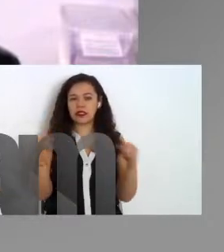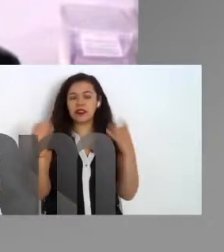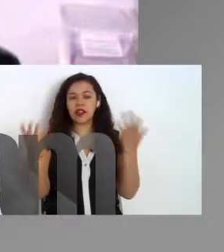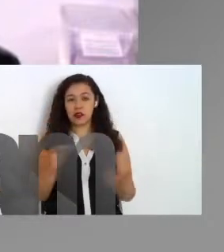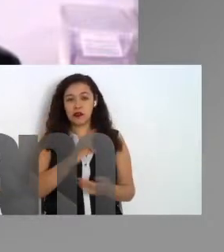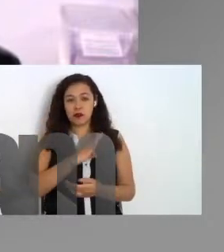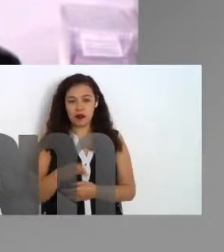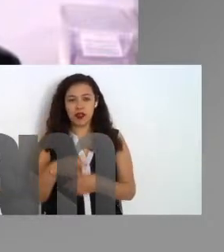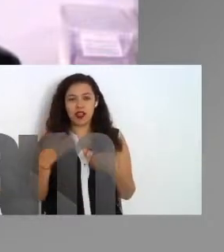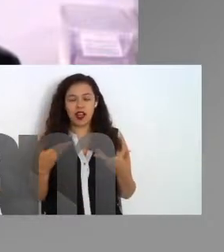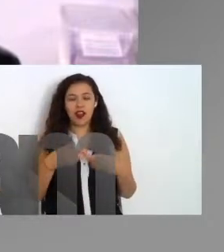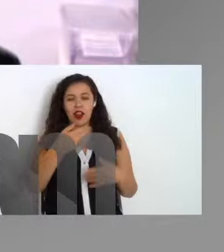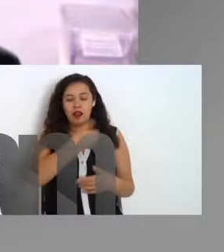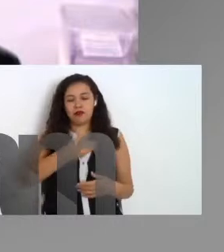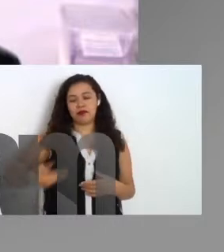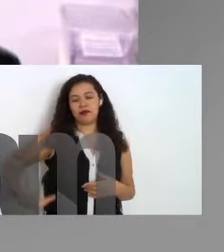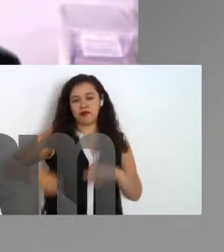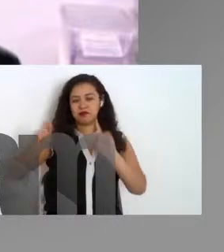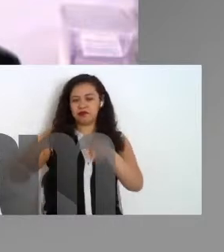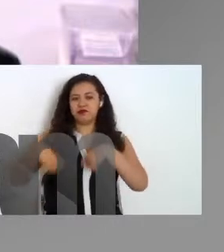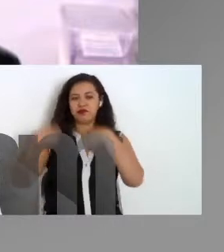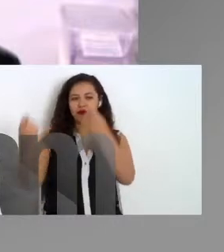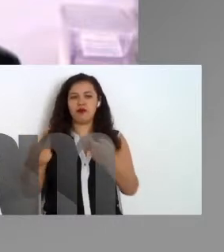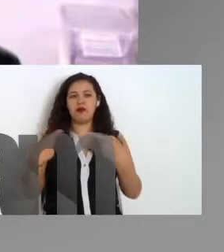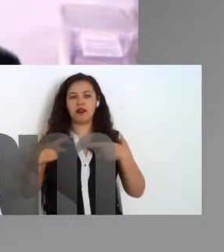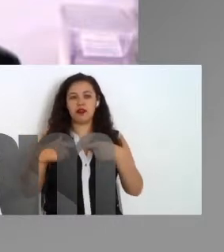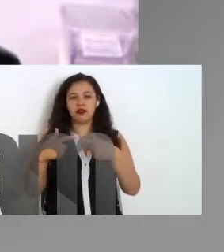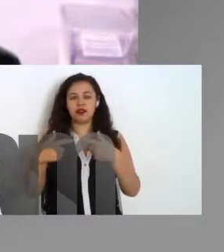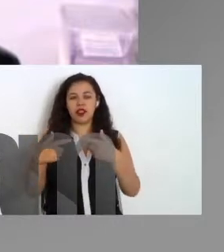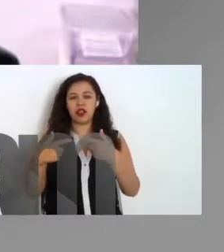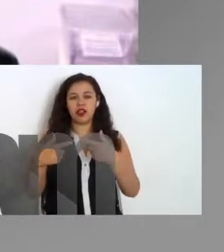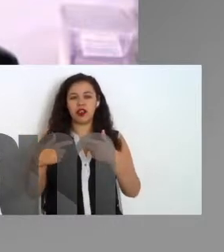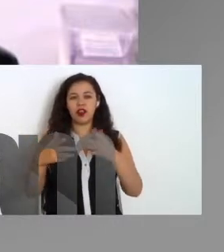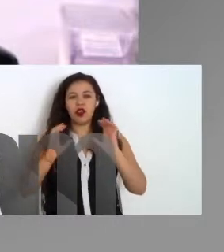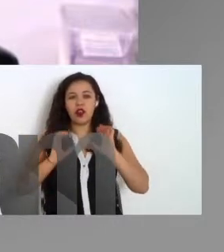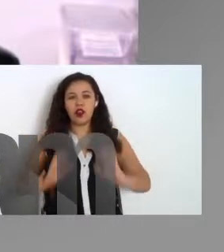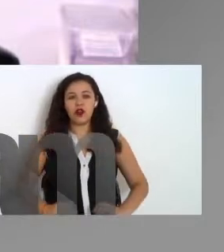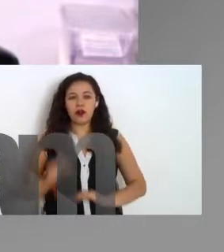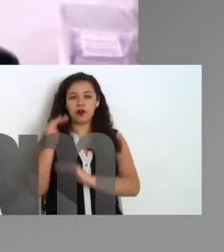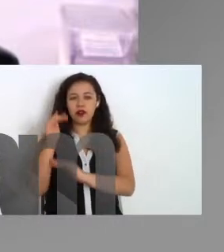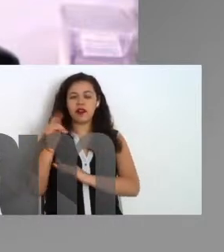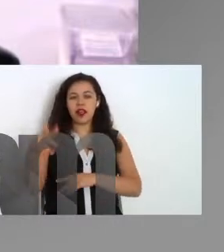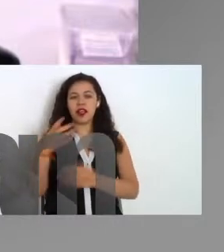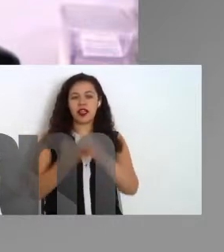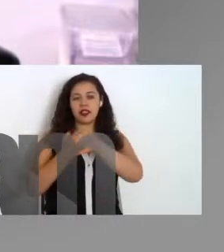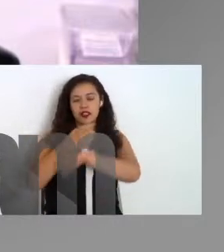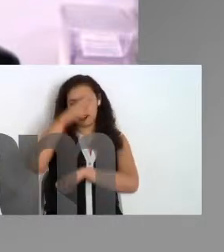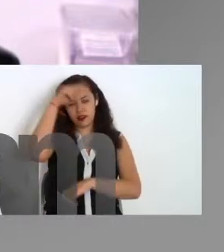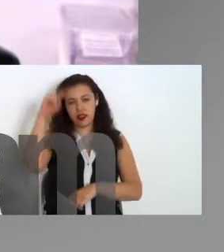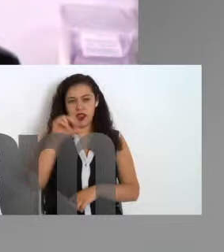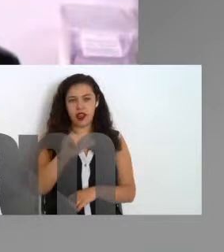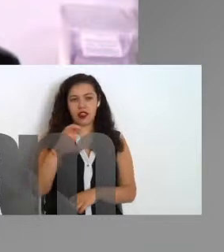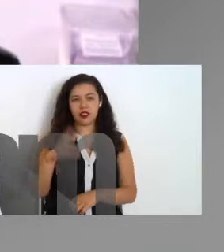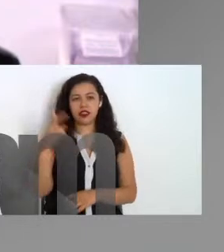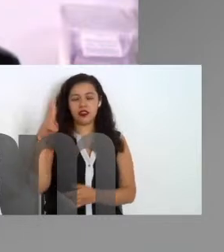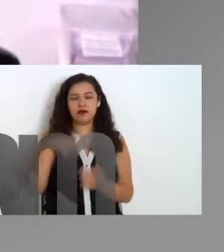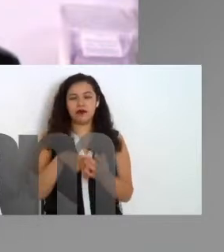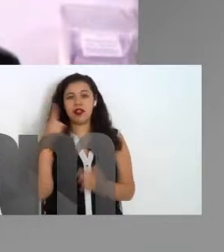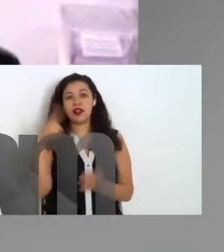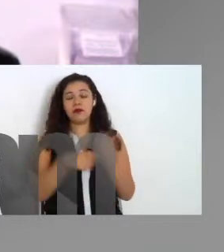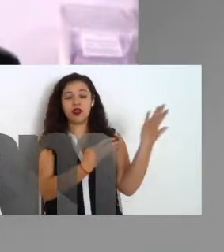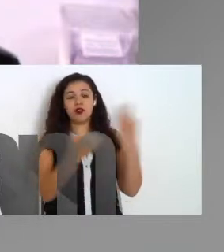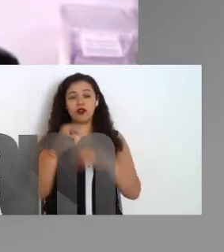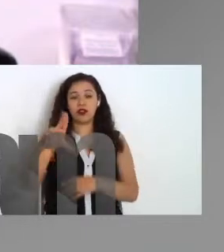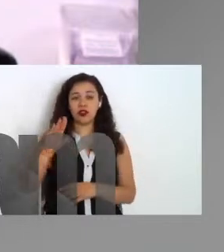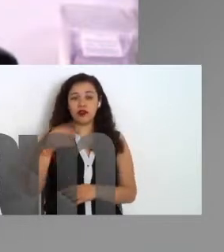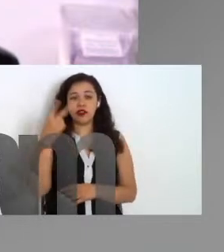cual lo nombraron presidente de la Agrupación de Personas con Limitaciones Físicas del Estado de Nayarit, AC, en 1992, marcando el